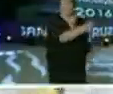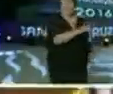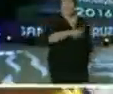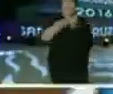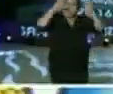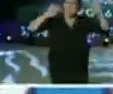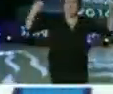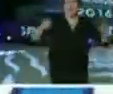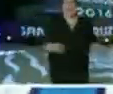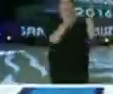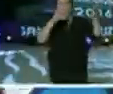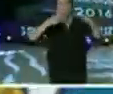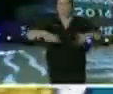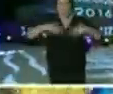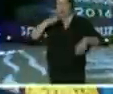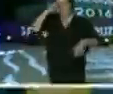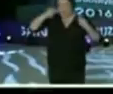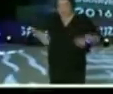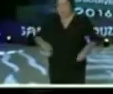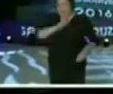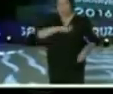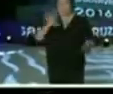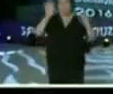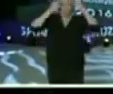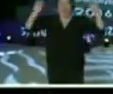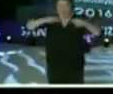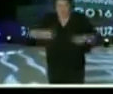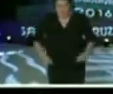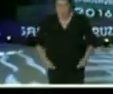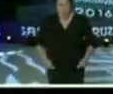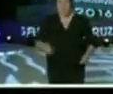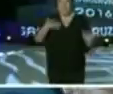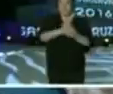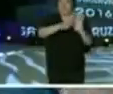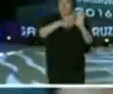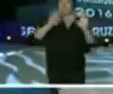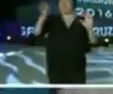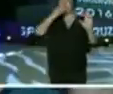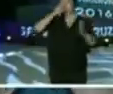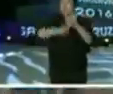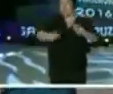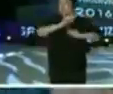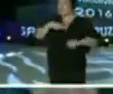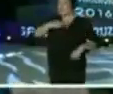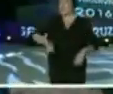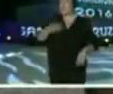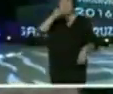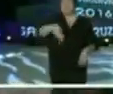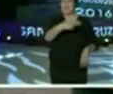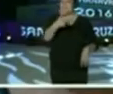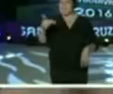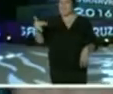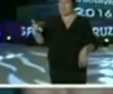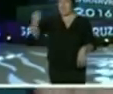si tú te disfrazas. Ojito que te multa la ley mordaza. No hay ley que un chincharero te haya